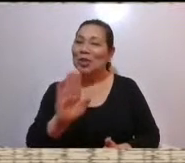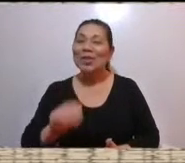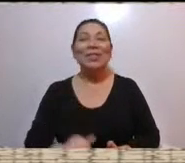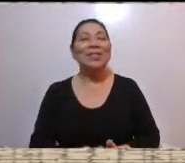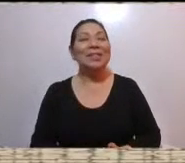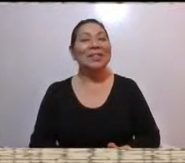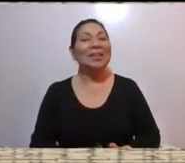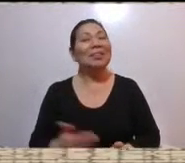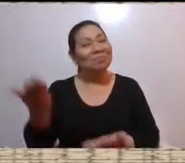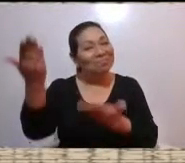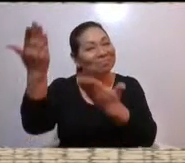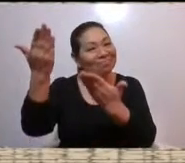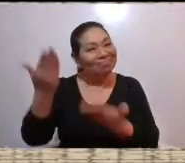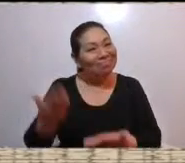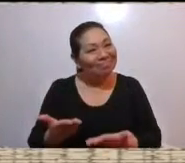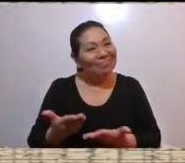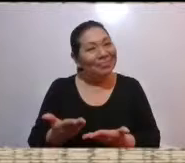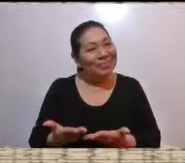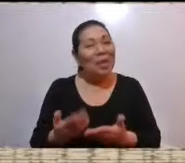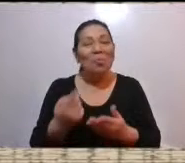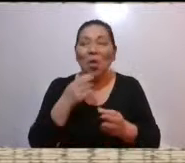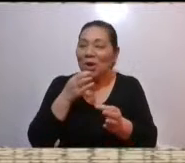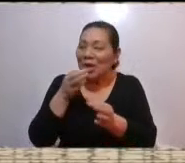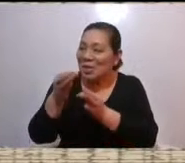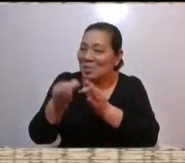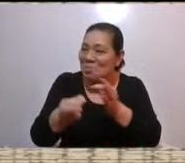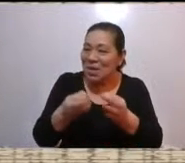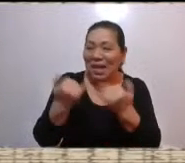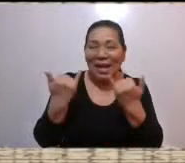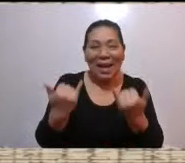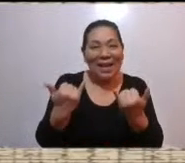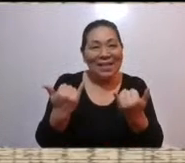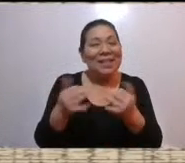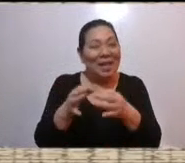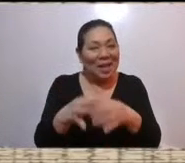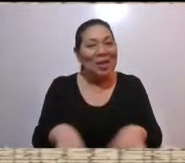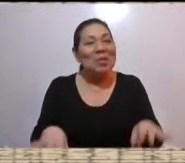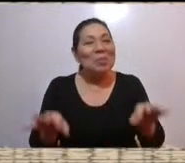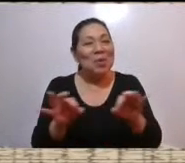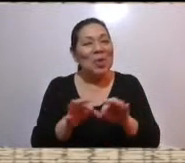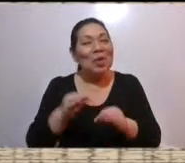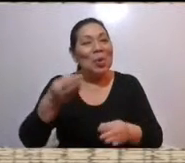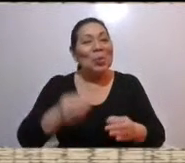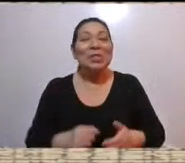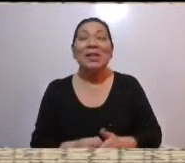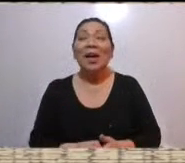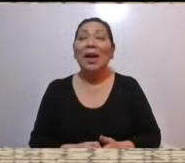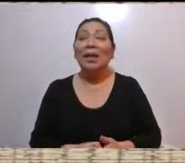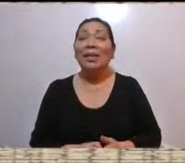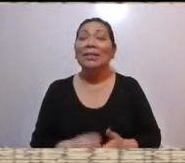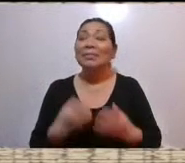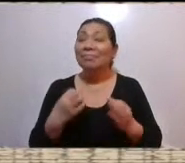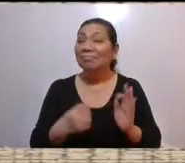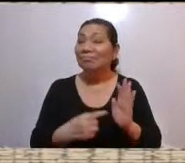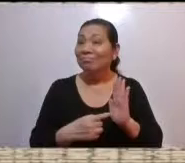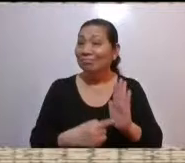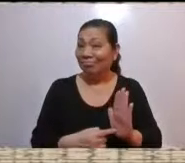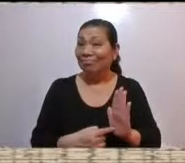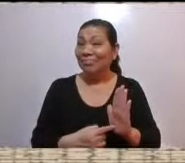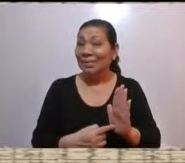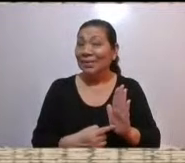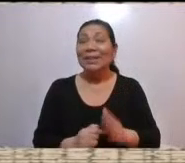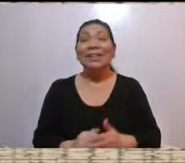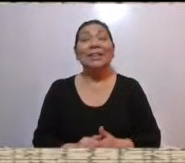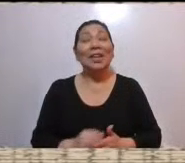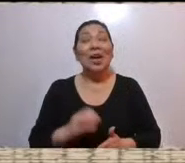por su presencia y por ilustrarnos respecto a esta importante sentencia. Como acertadamente pone